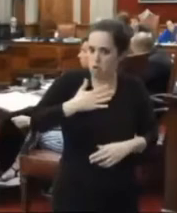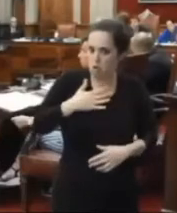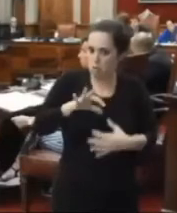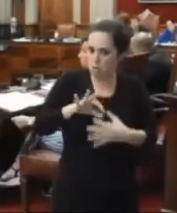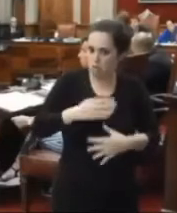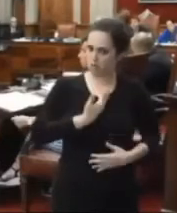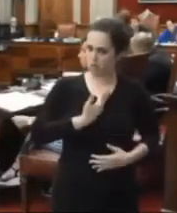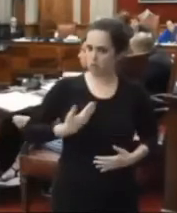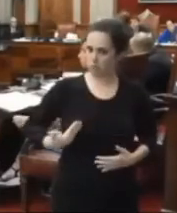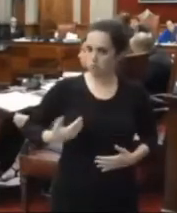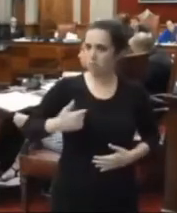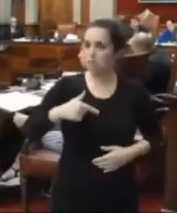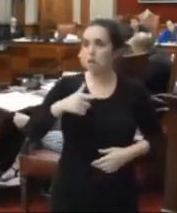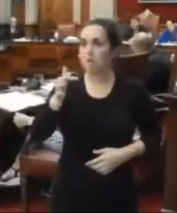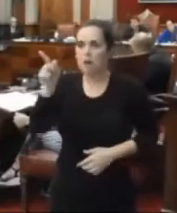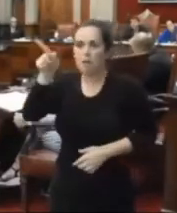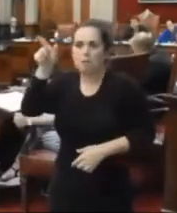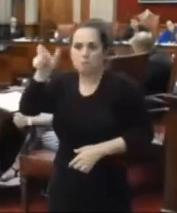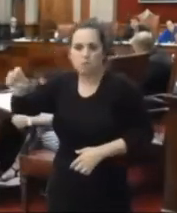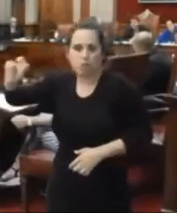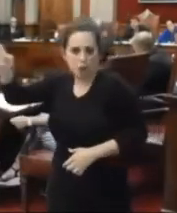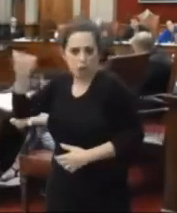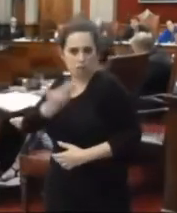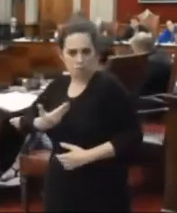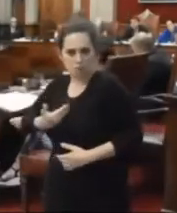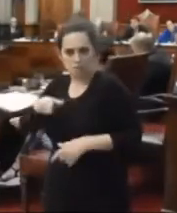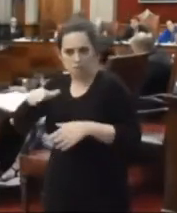demás titulares de Montaña Morera.